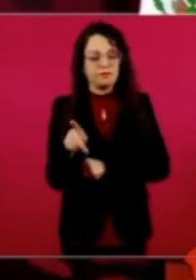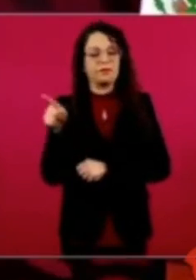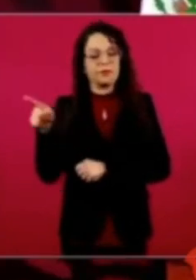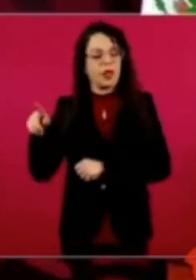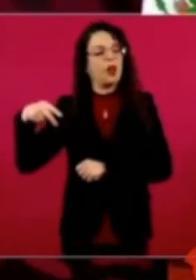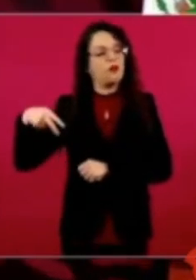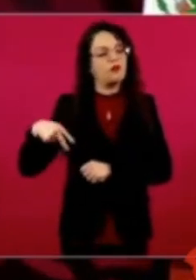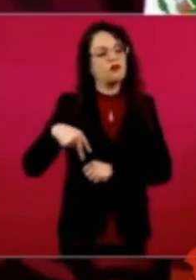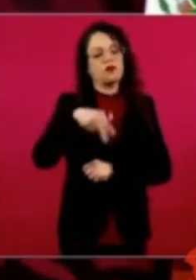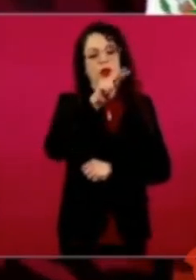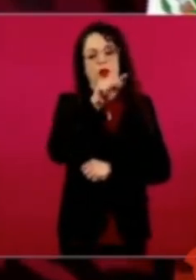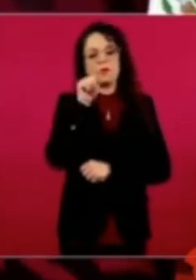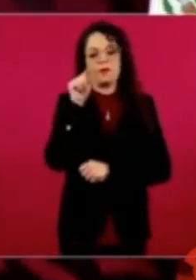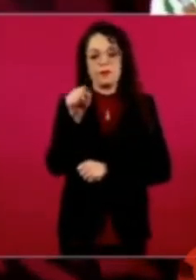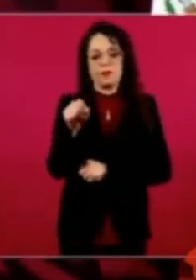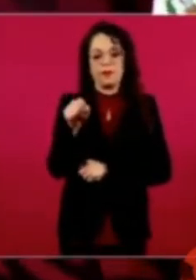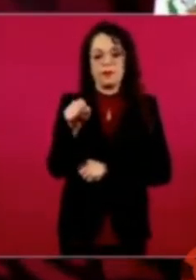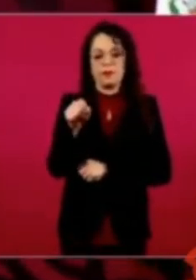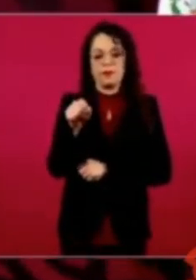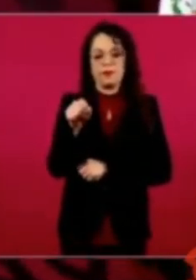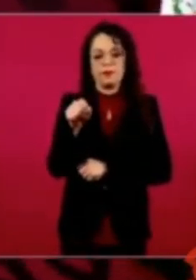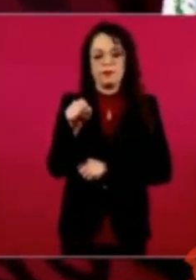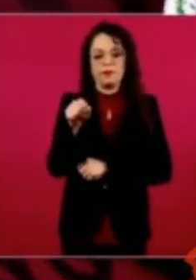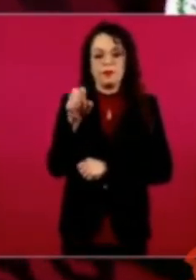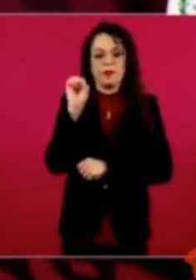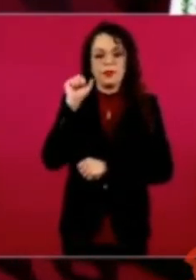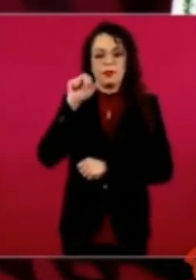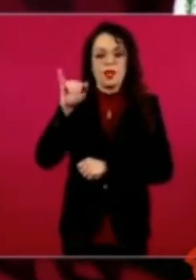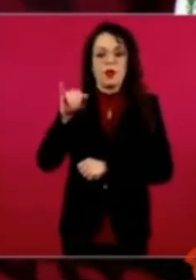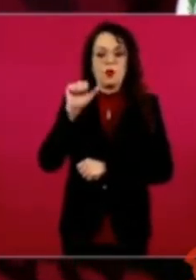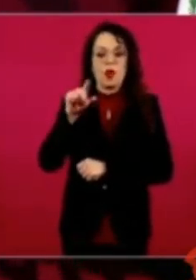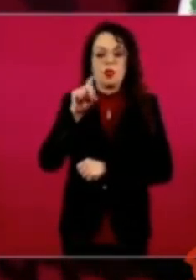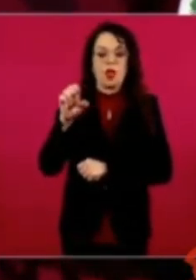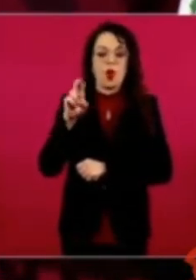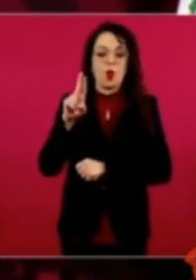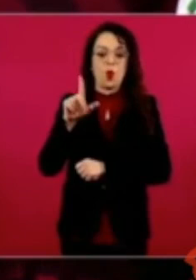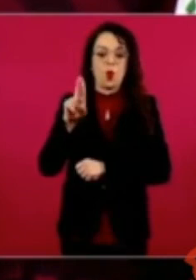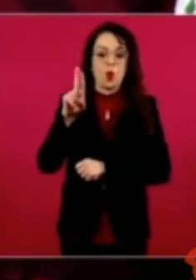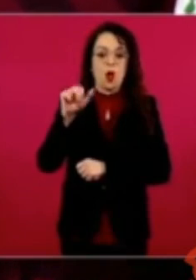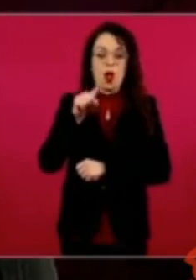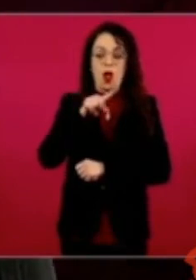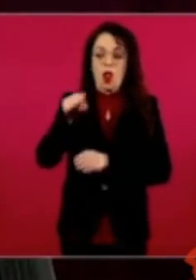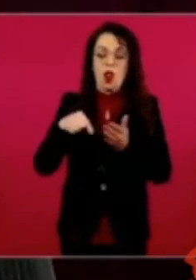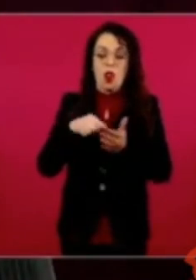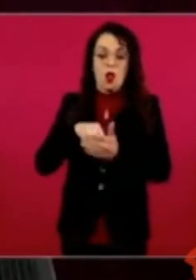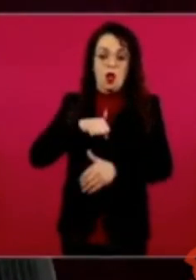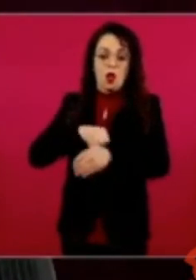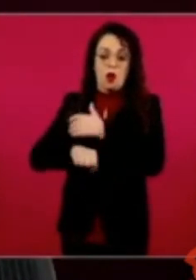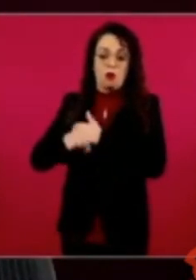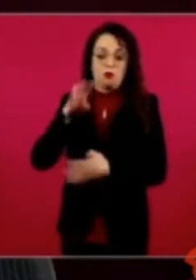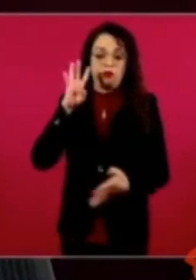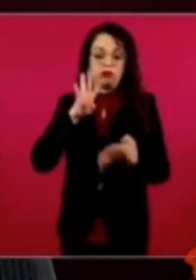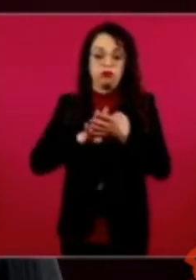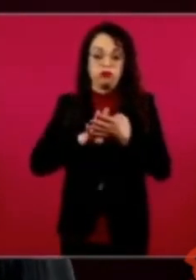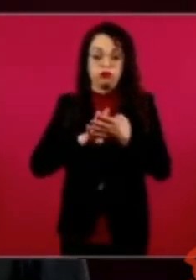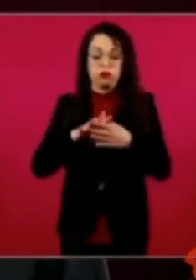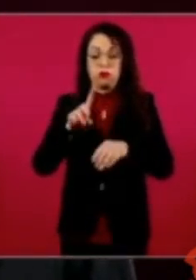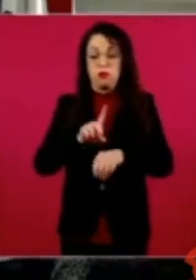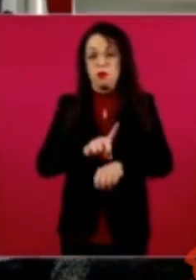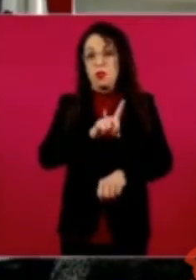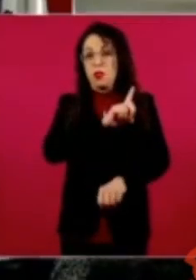a Vaca Calderón y a Diegues. Entonces estuvieron ahí en San Juan de Ulúa desde